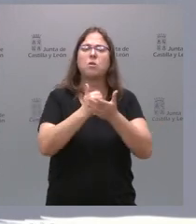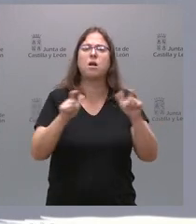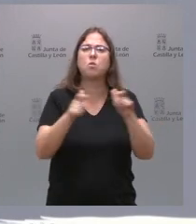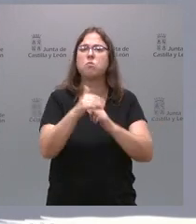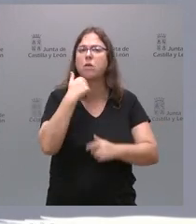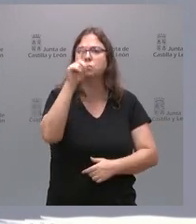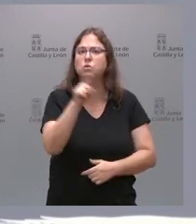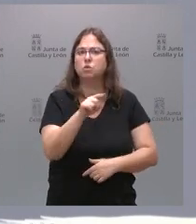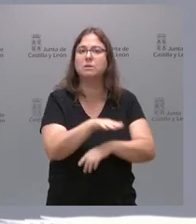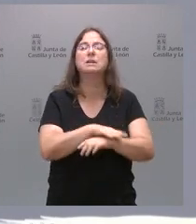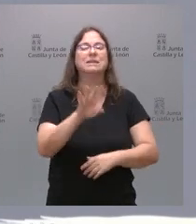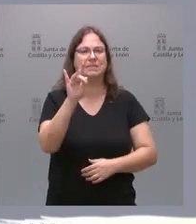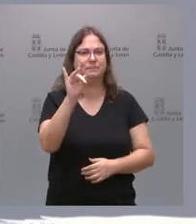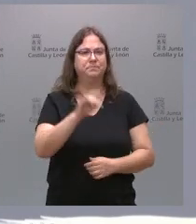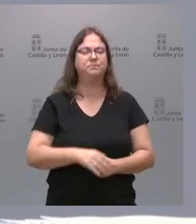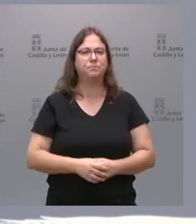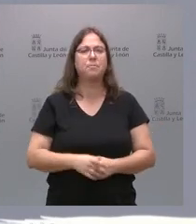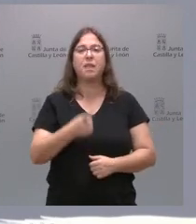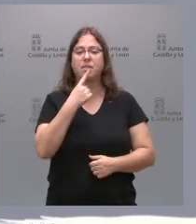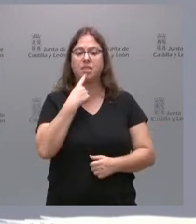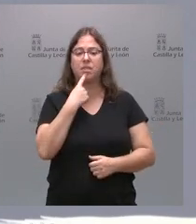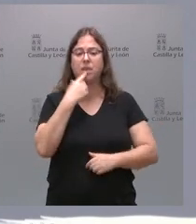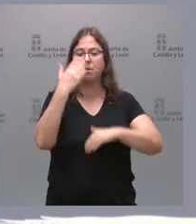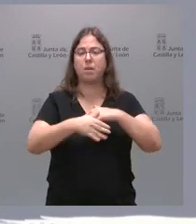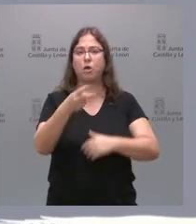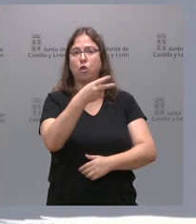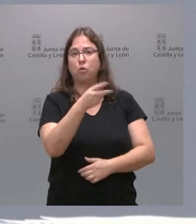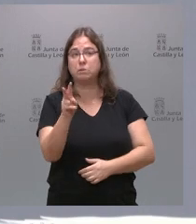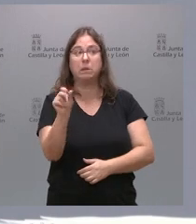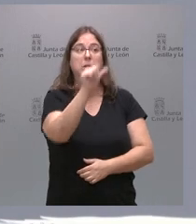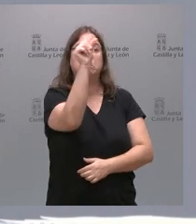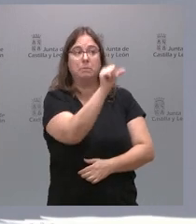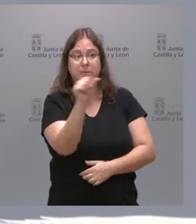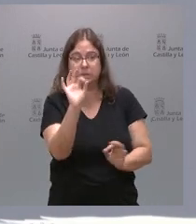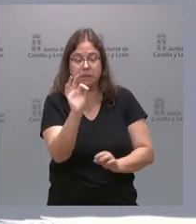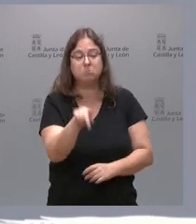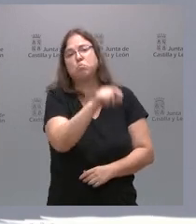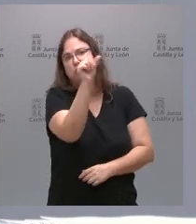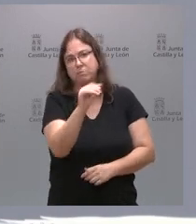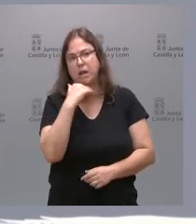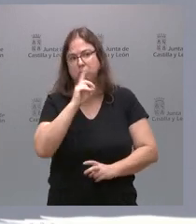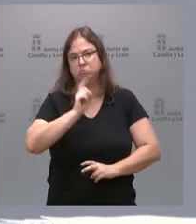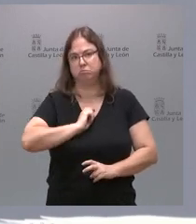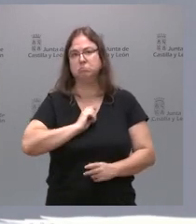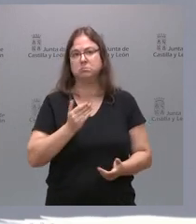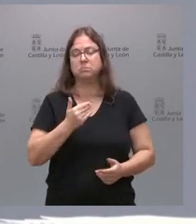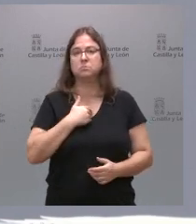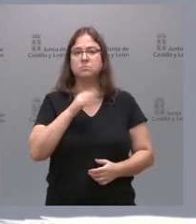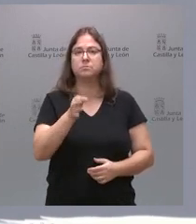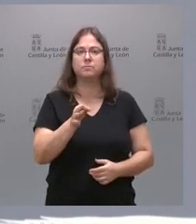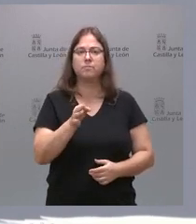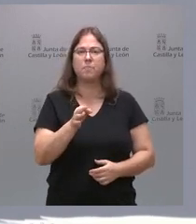reunión no sé si sí dijo que en el plazo de dos semanas ha pasado la primera semana pues entiendo que será la próxima efectivamente este